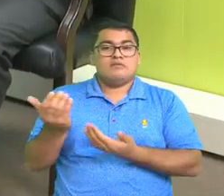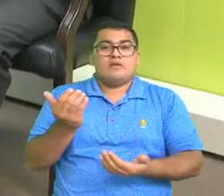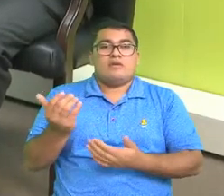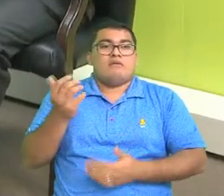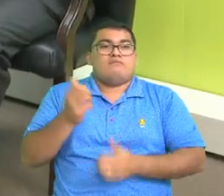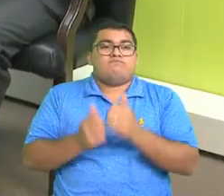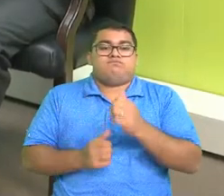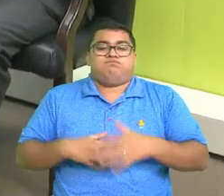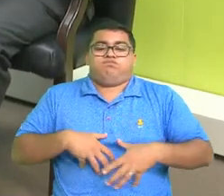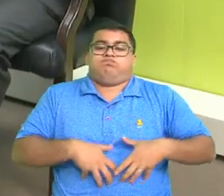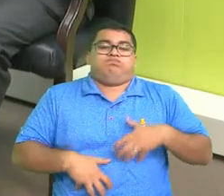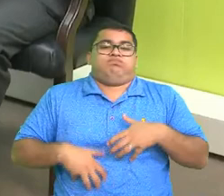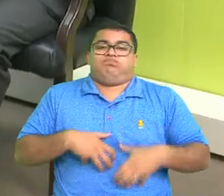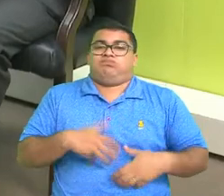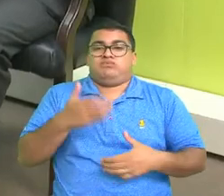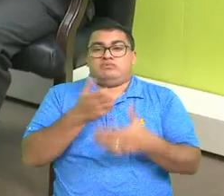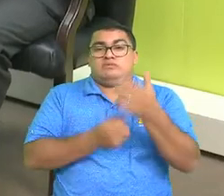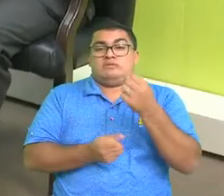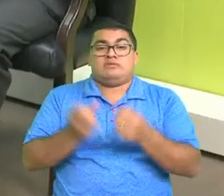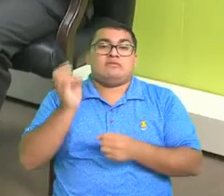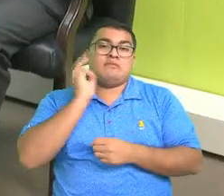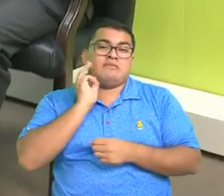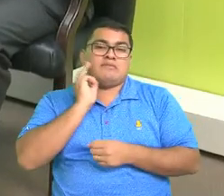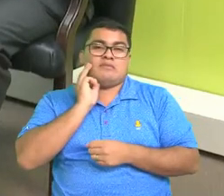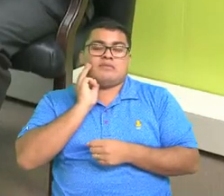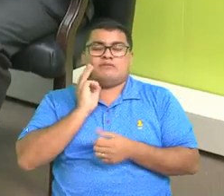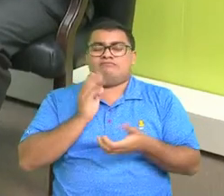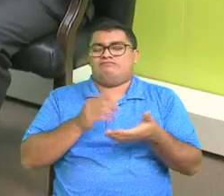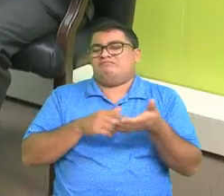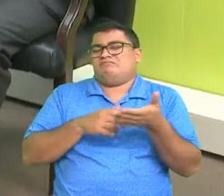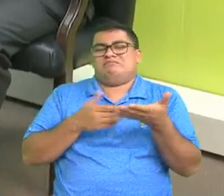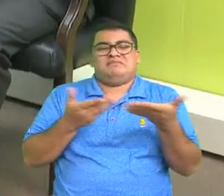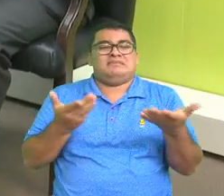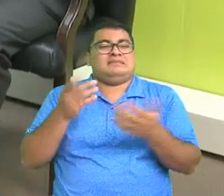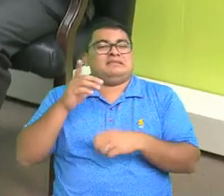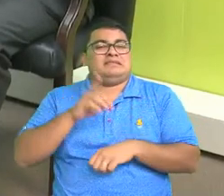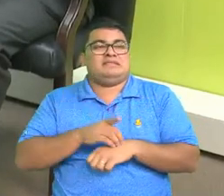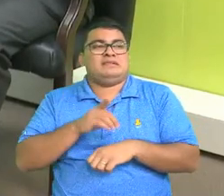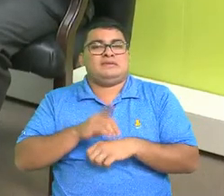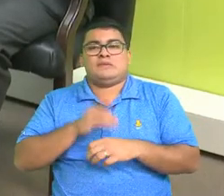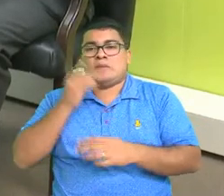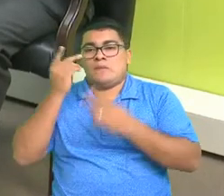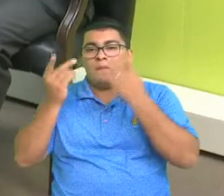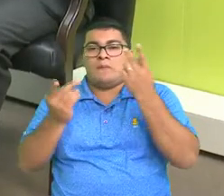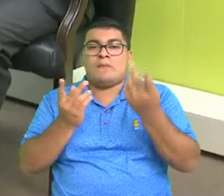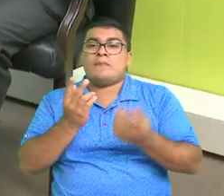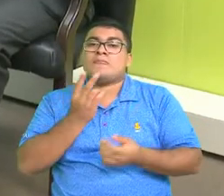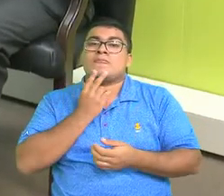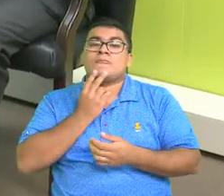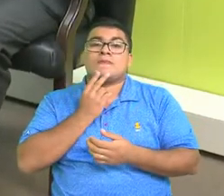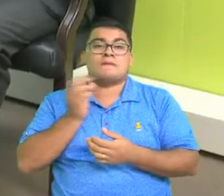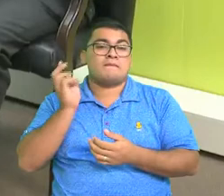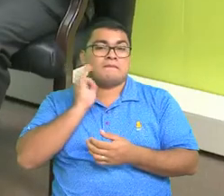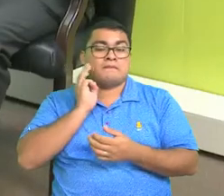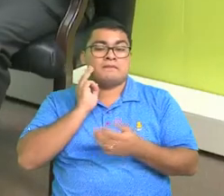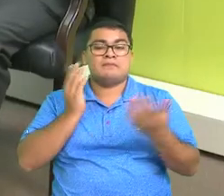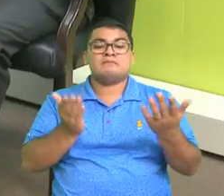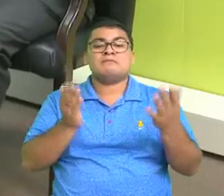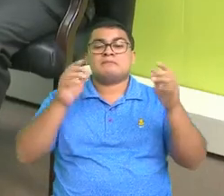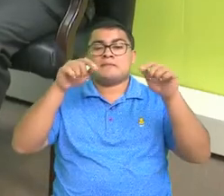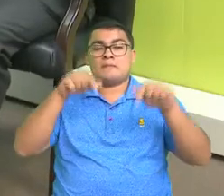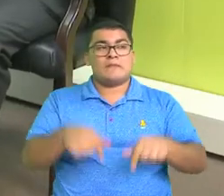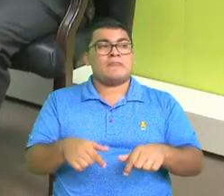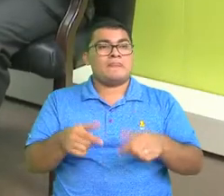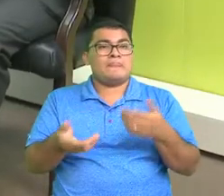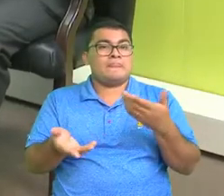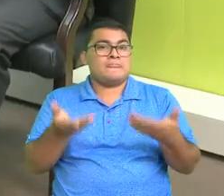la lactosa y la madre, es raro, así que no vaya al médico. Sí. Porque una madre ahora, con